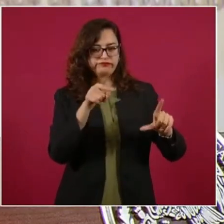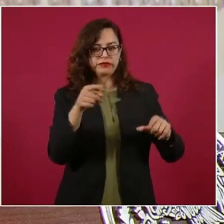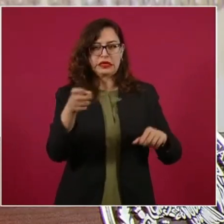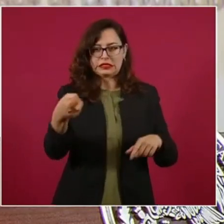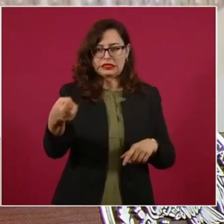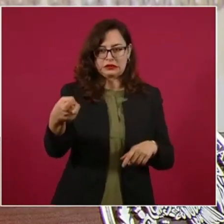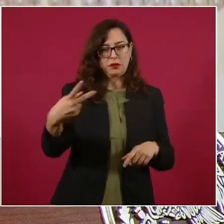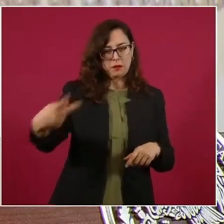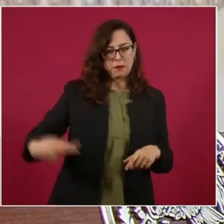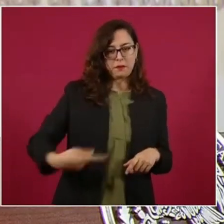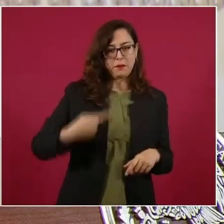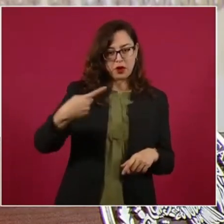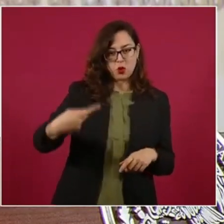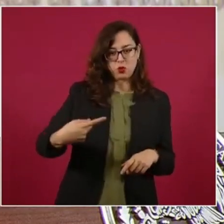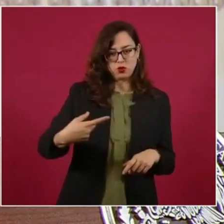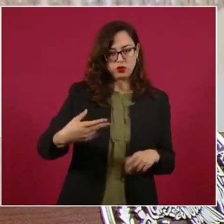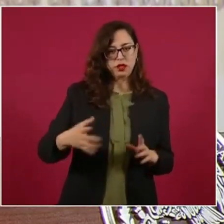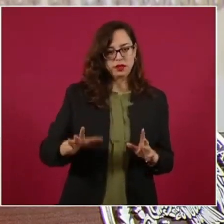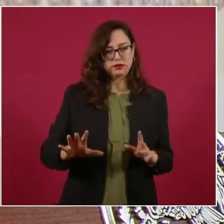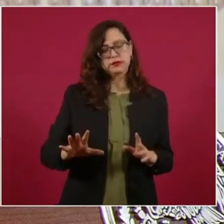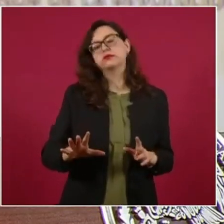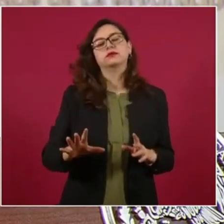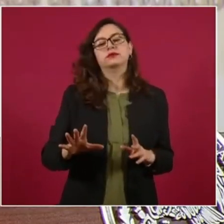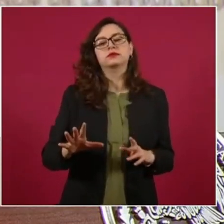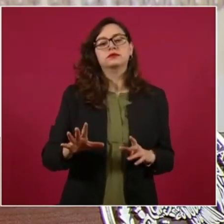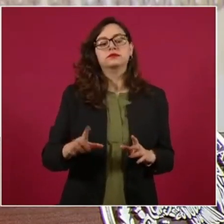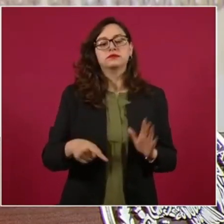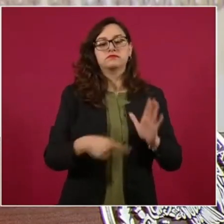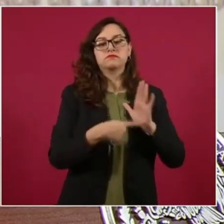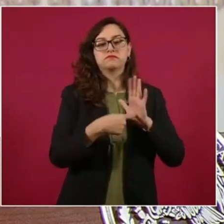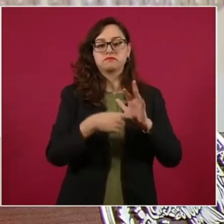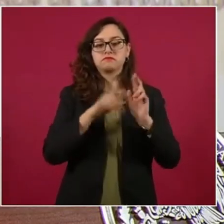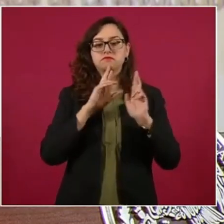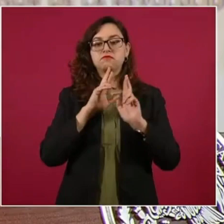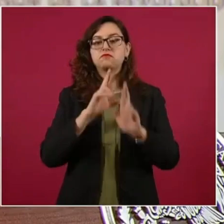estás preguntando. Entonces, es muy interesante